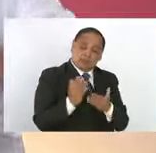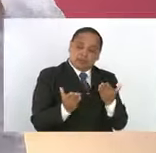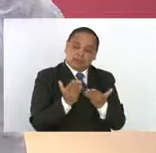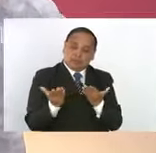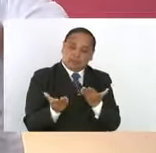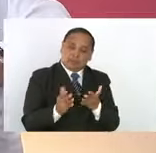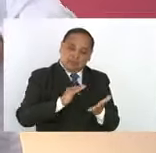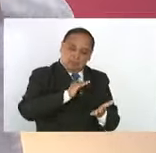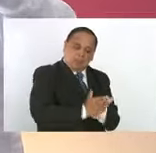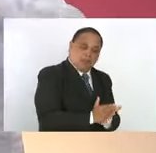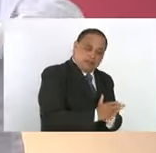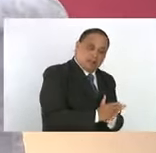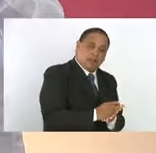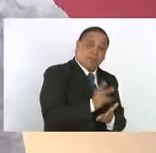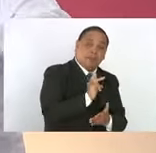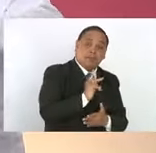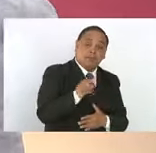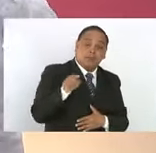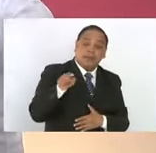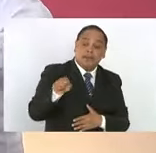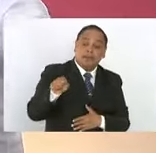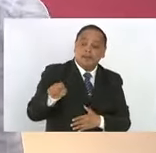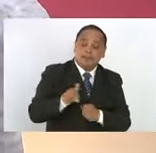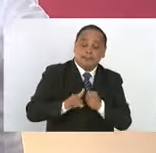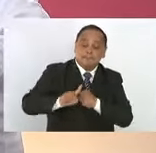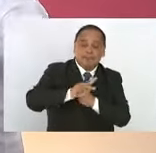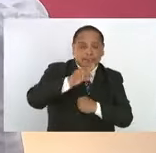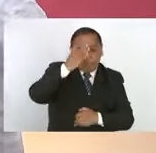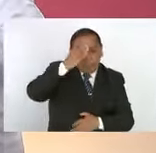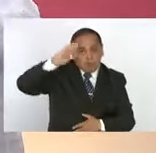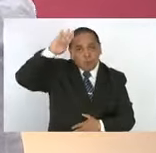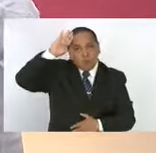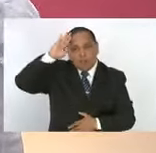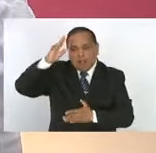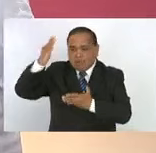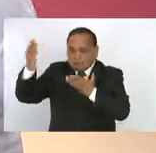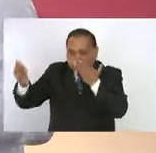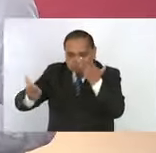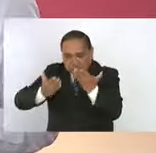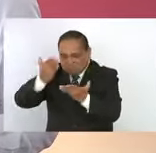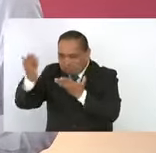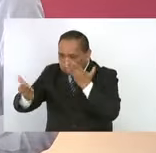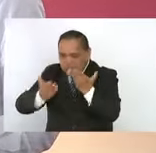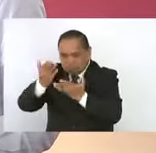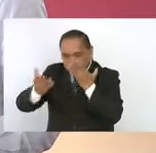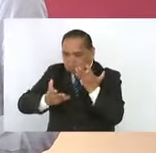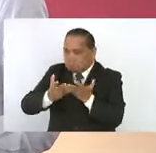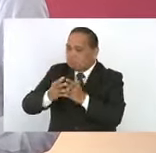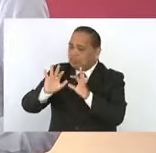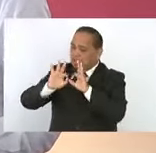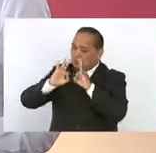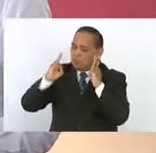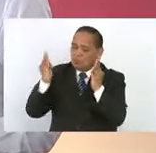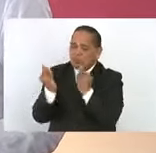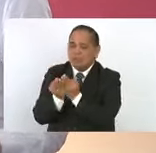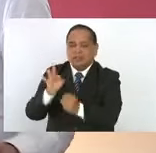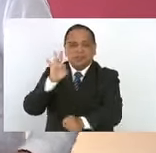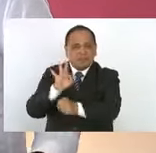en Cuba estaban impulsando la formación de médicos